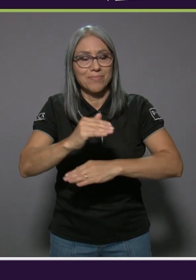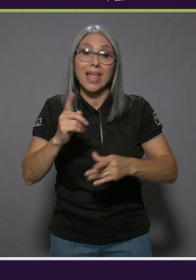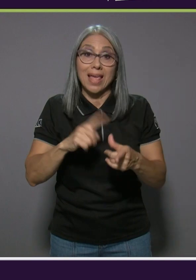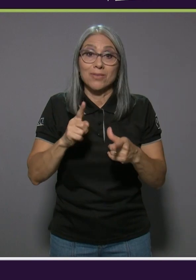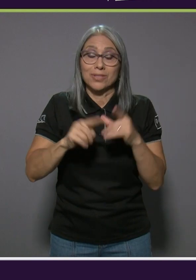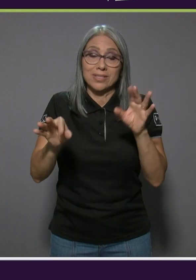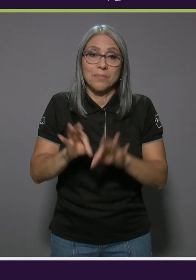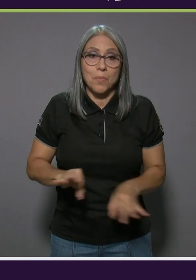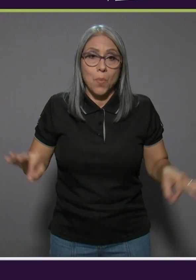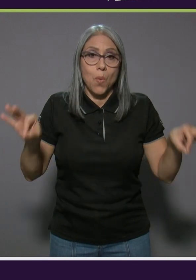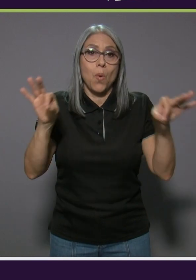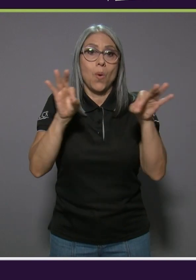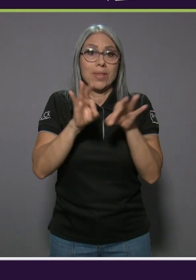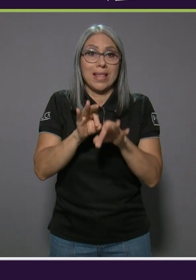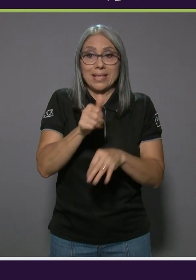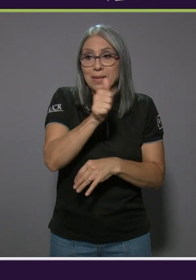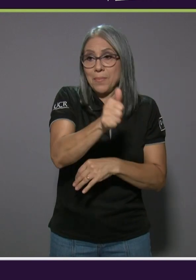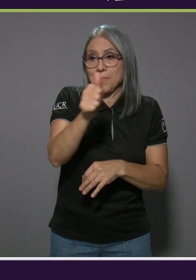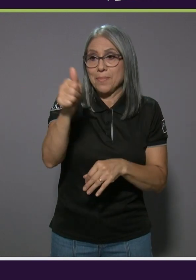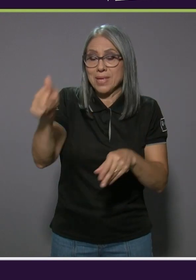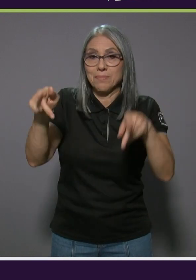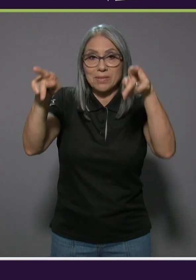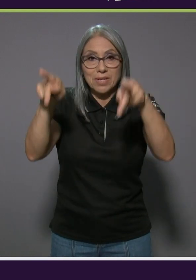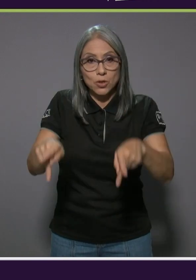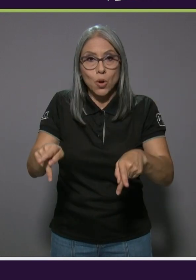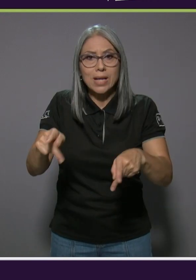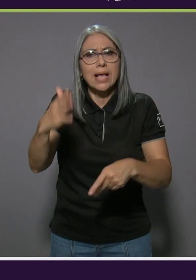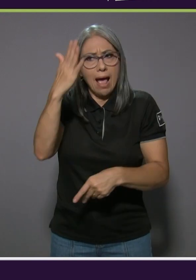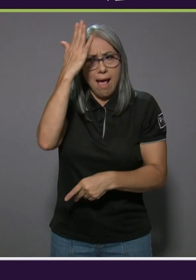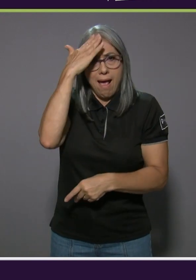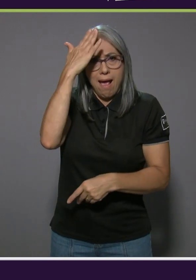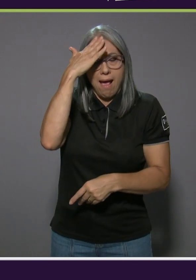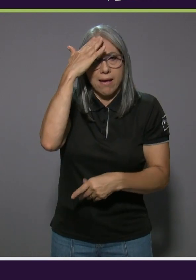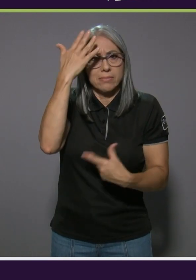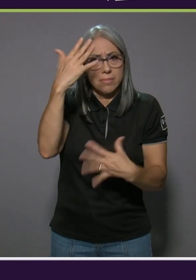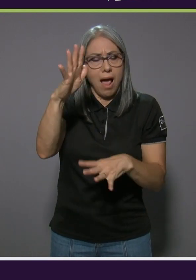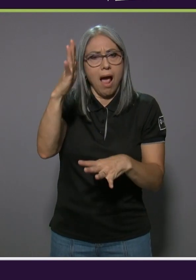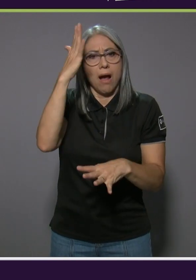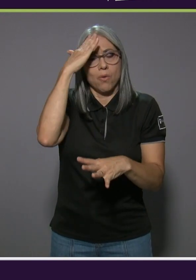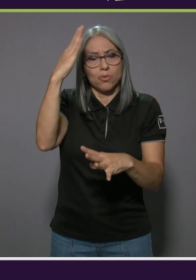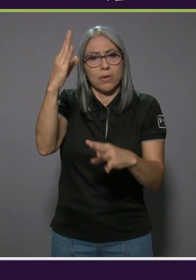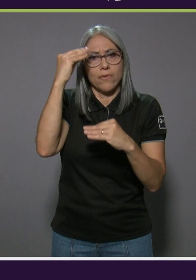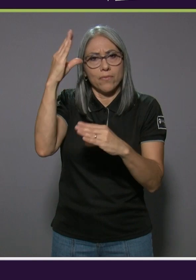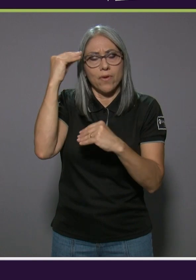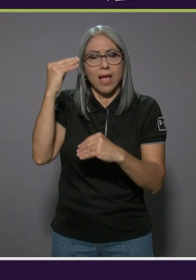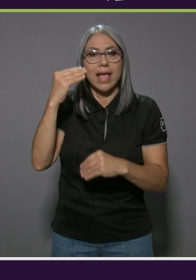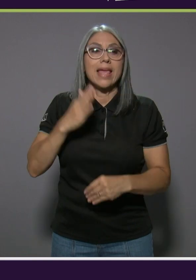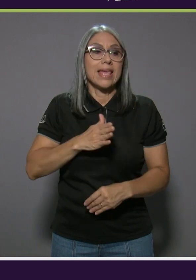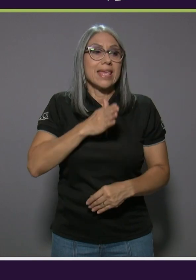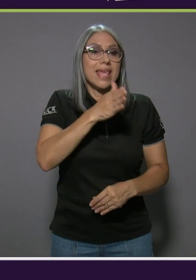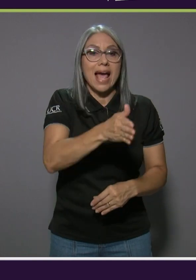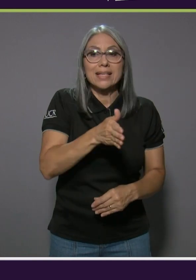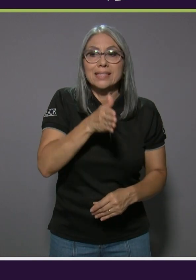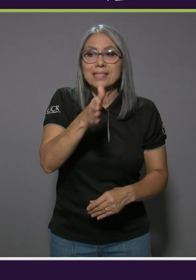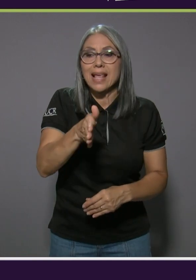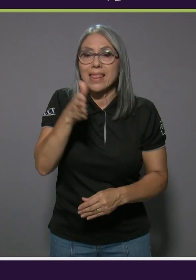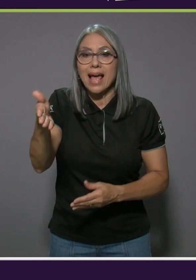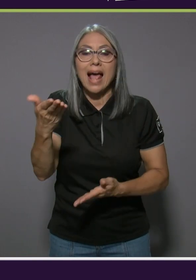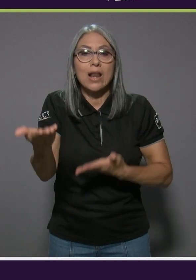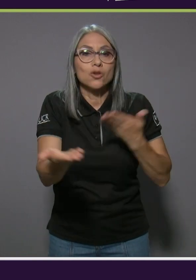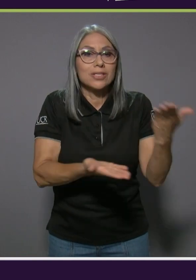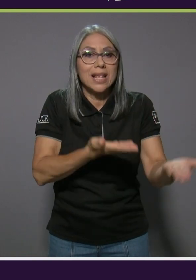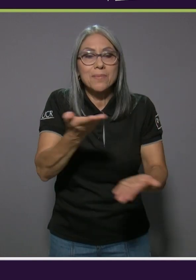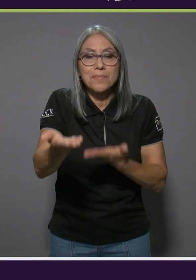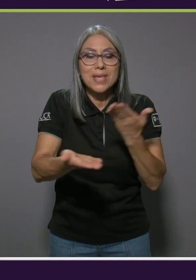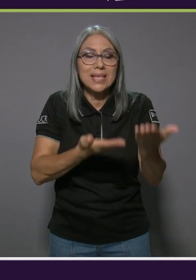importante que las mismas personas usuarias se informen y accedan a los servicios que están dirigidos a las particularidades